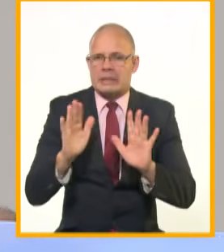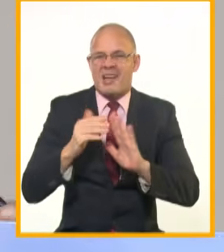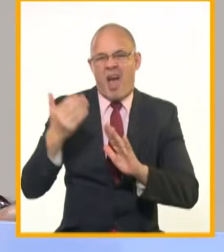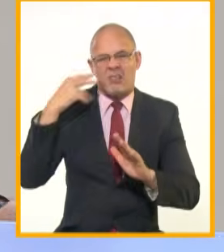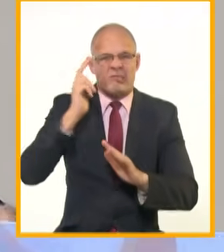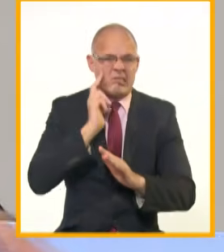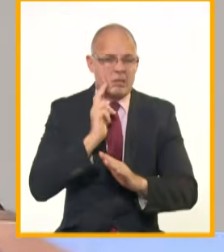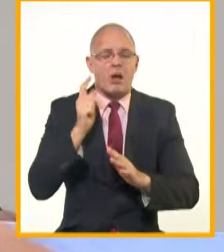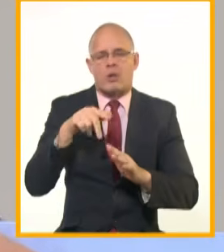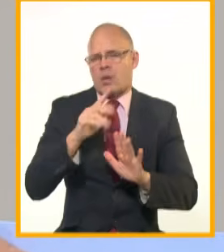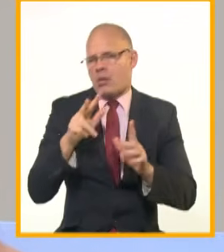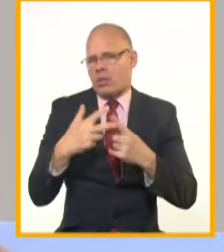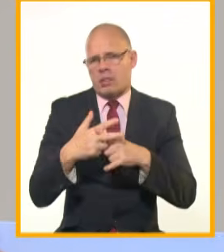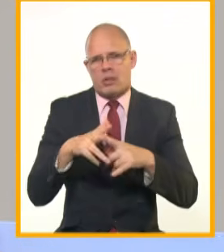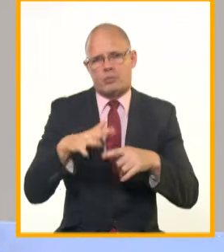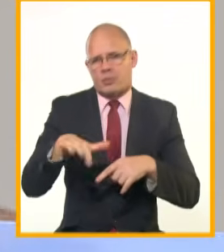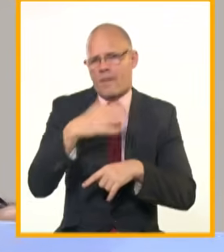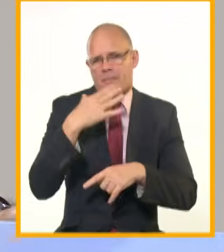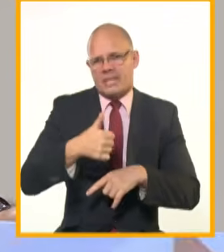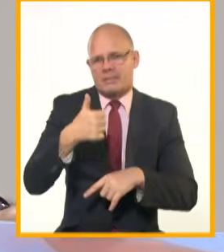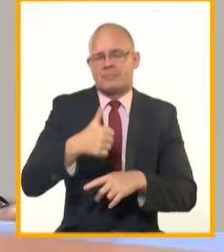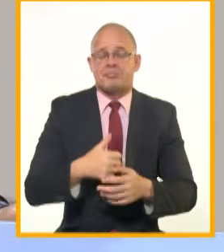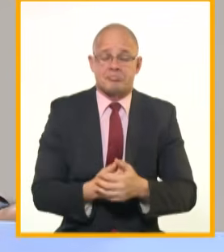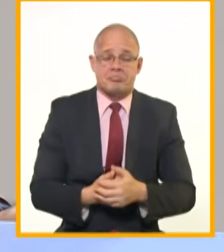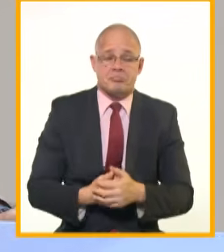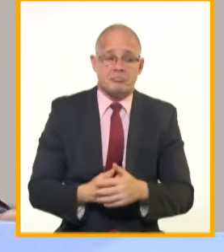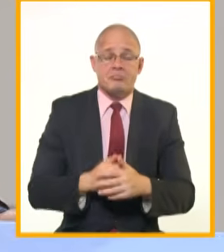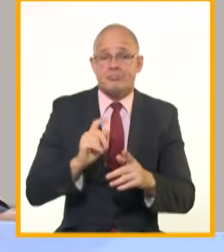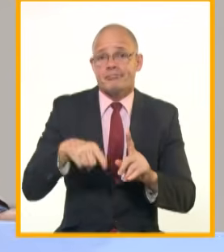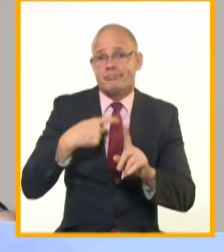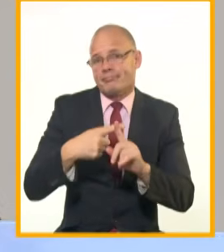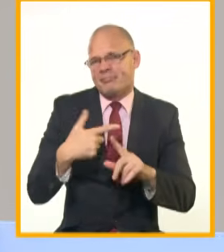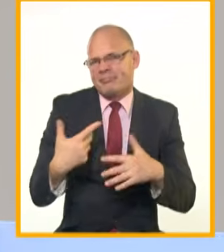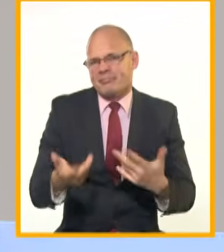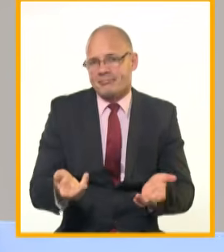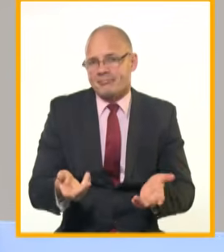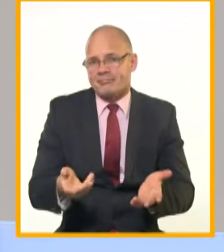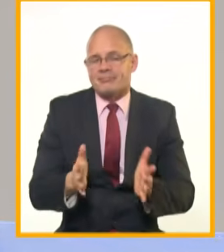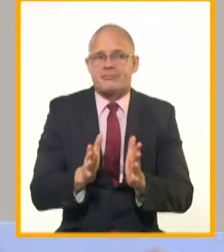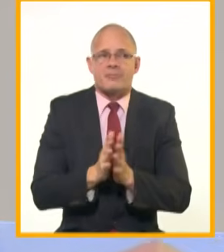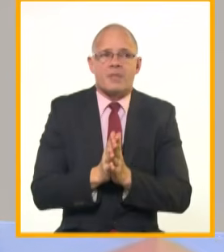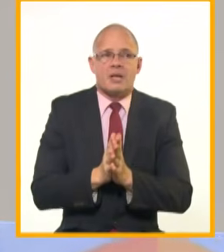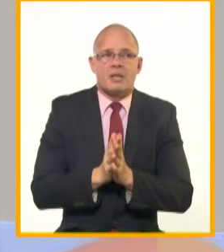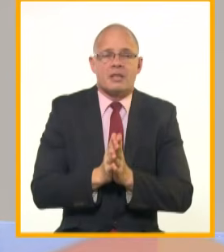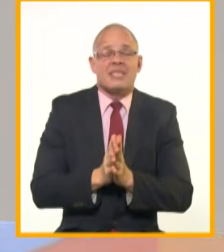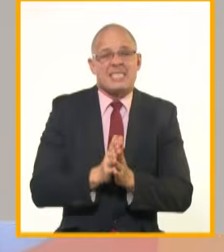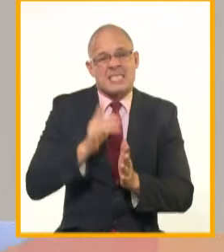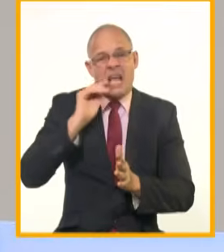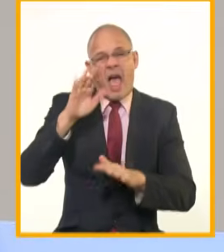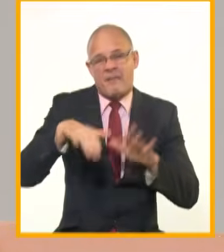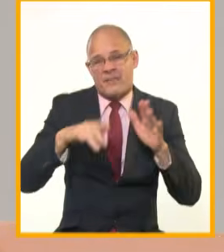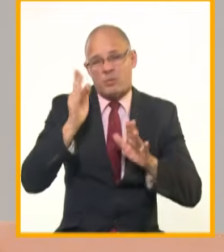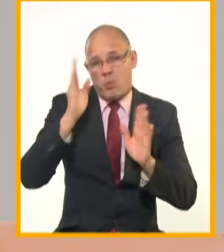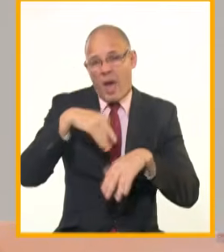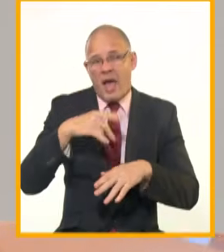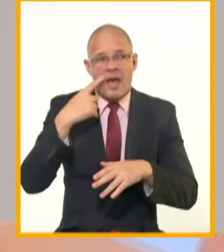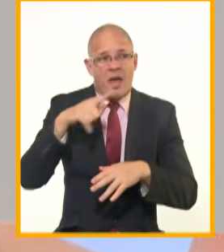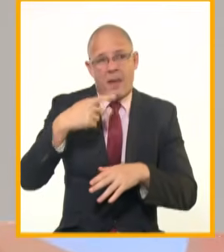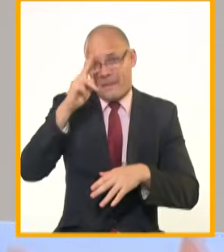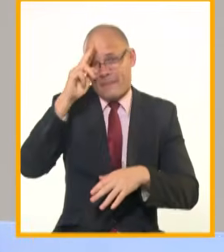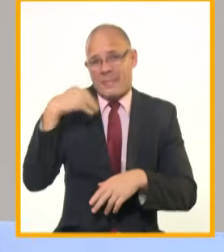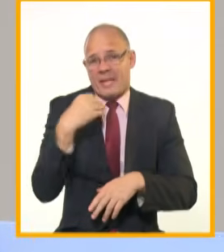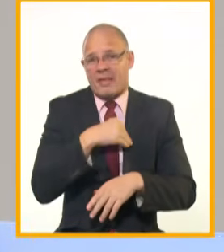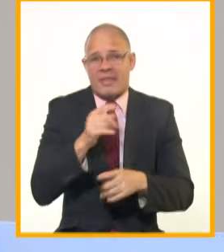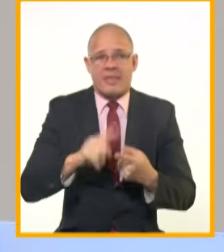que teníamos para lograr dar los servicios. A esto le sumamos la falta de personal desde el punto de vista médico para